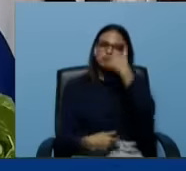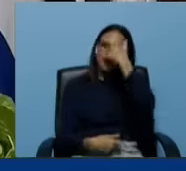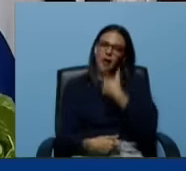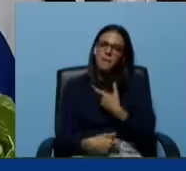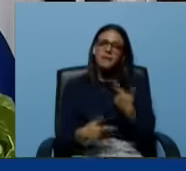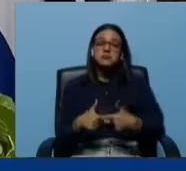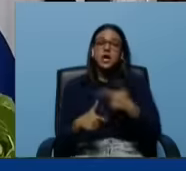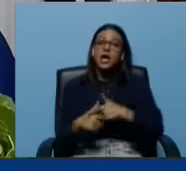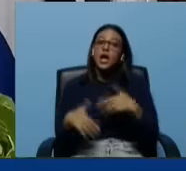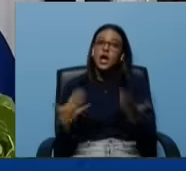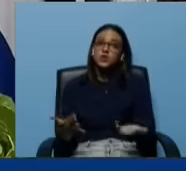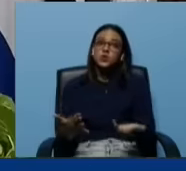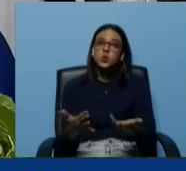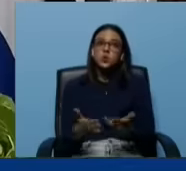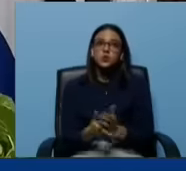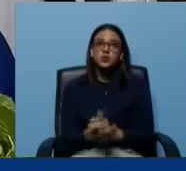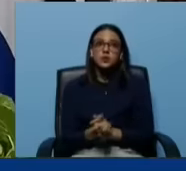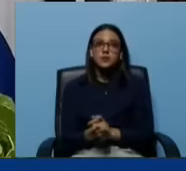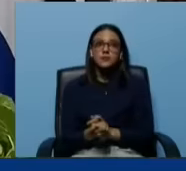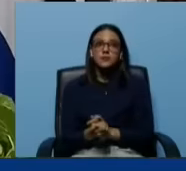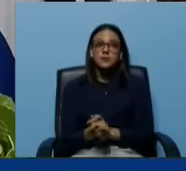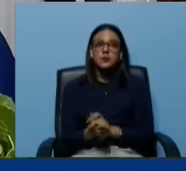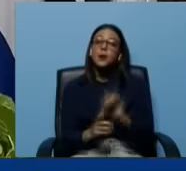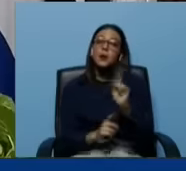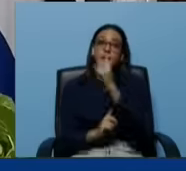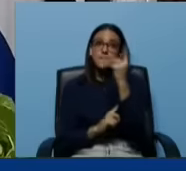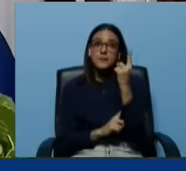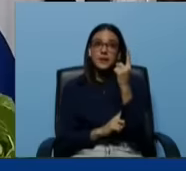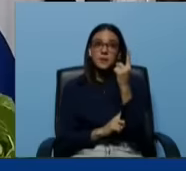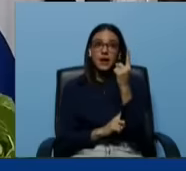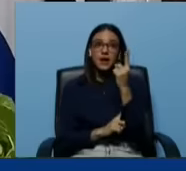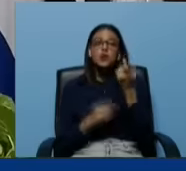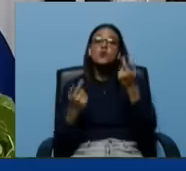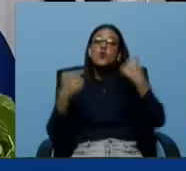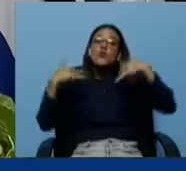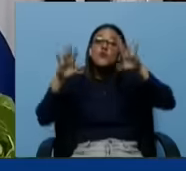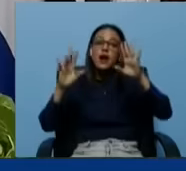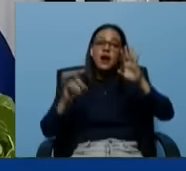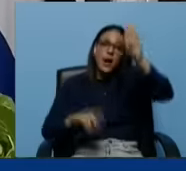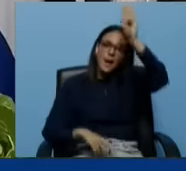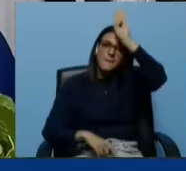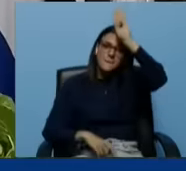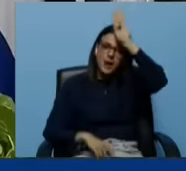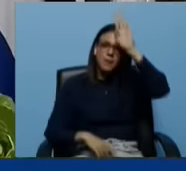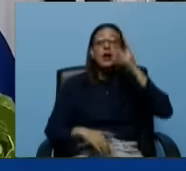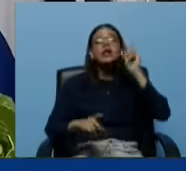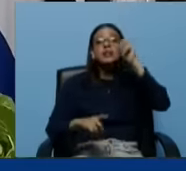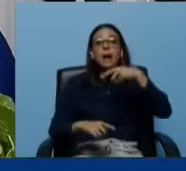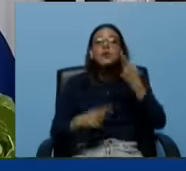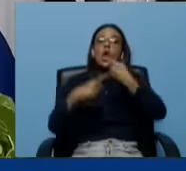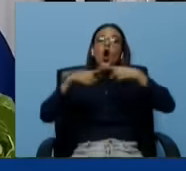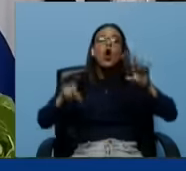entonces primero, si el Papa, que es